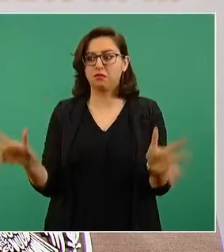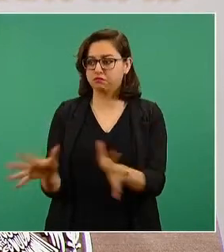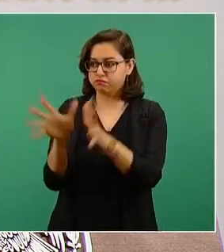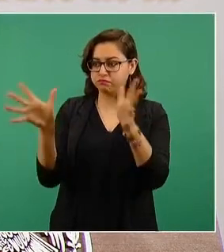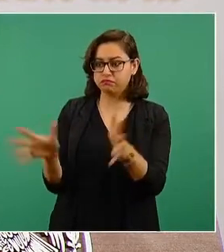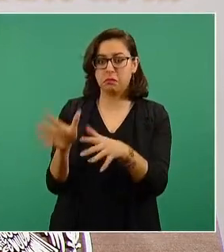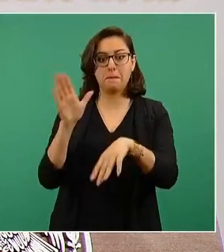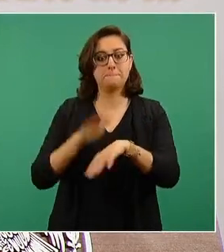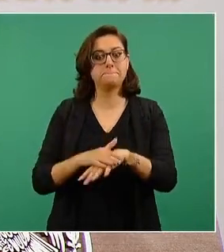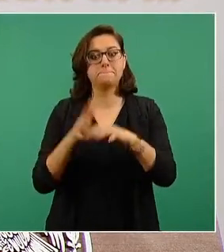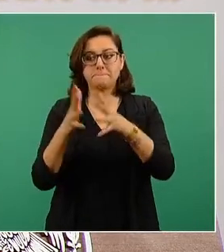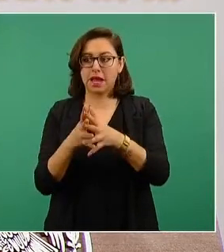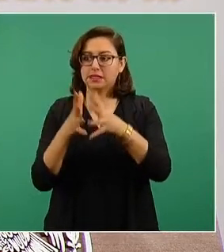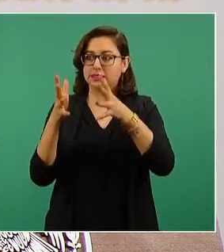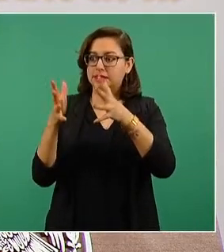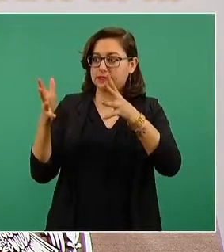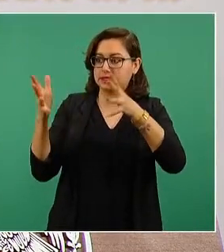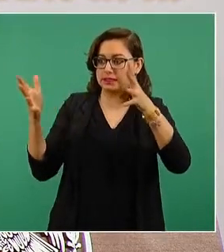a